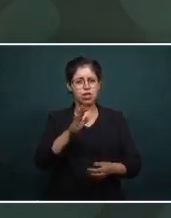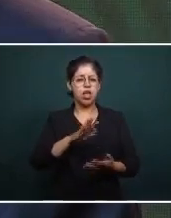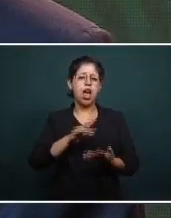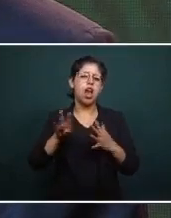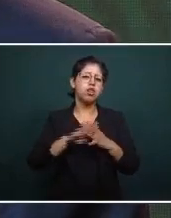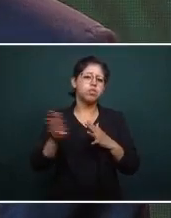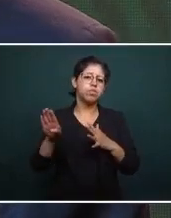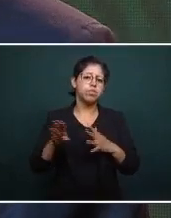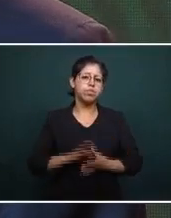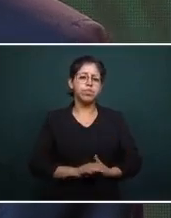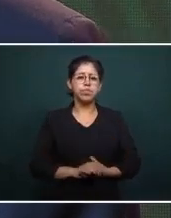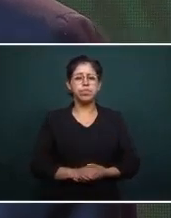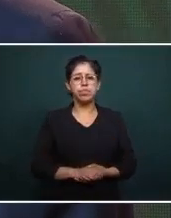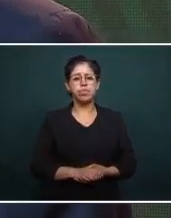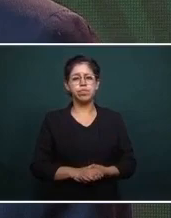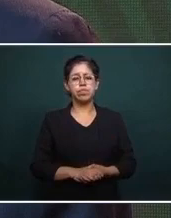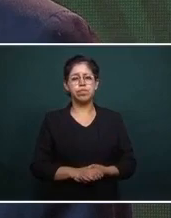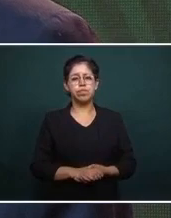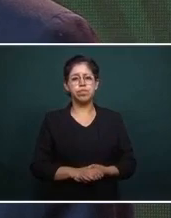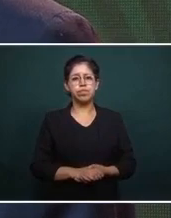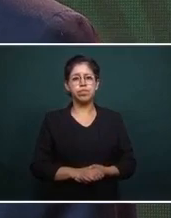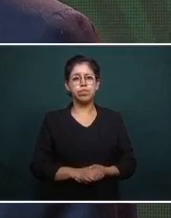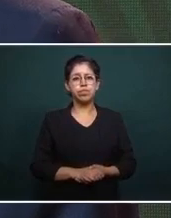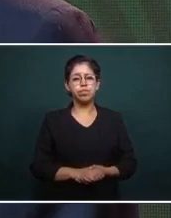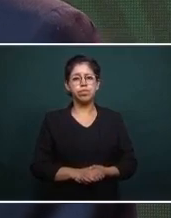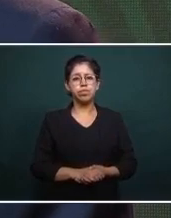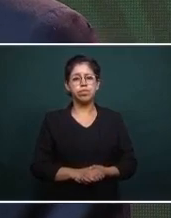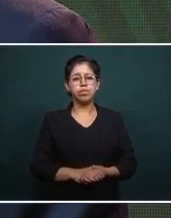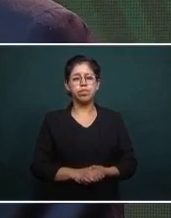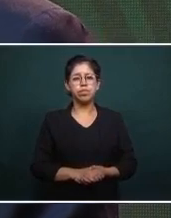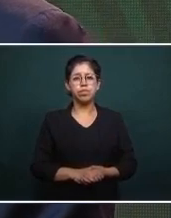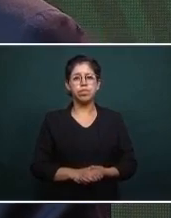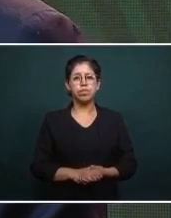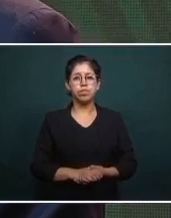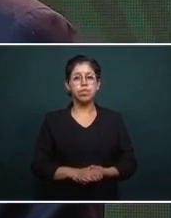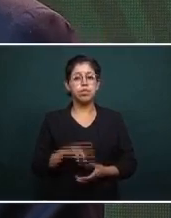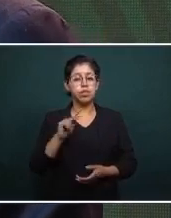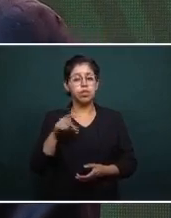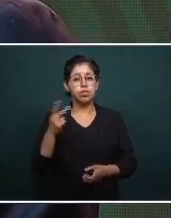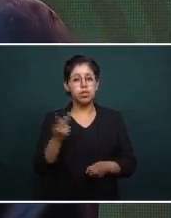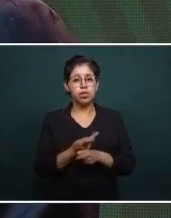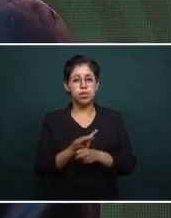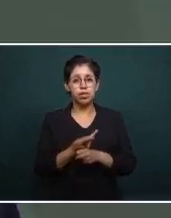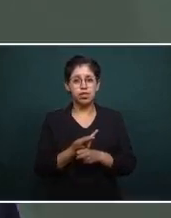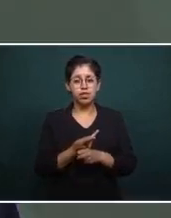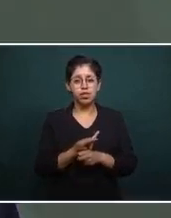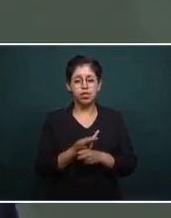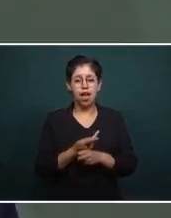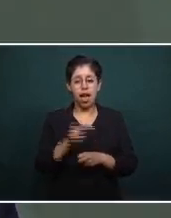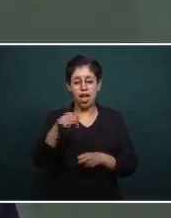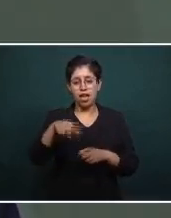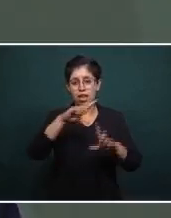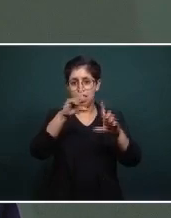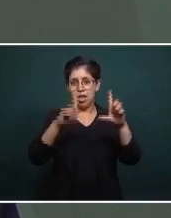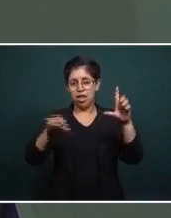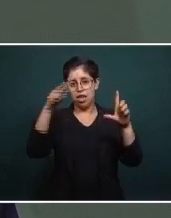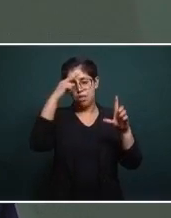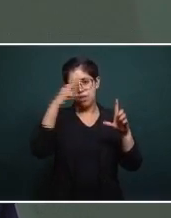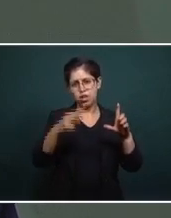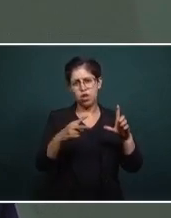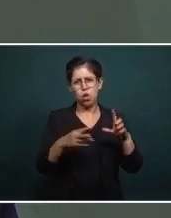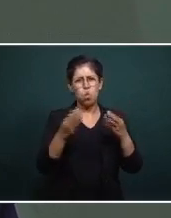Y esto corresponde a lo que ha sucedido en nuestro país. Muchos